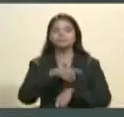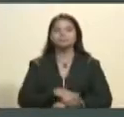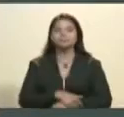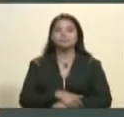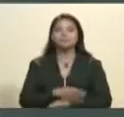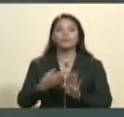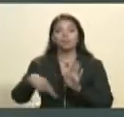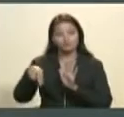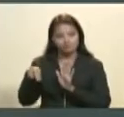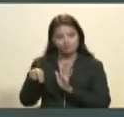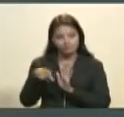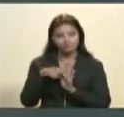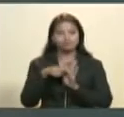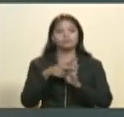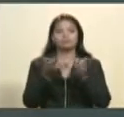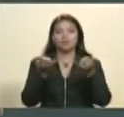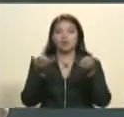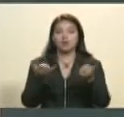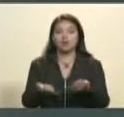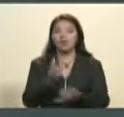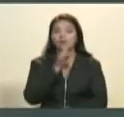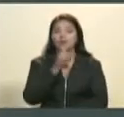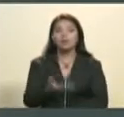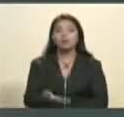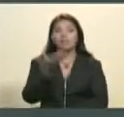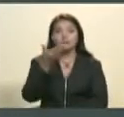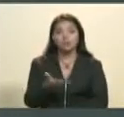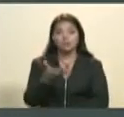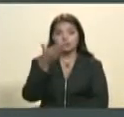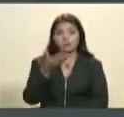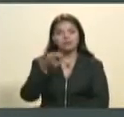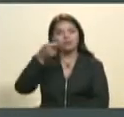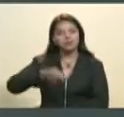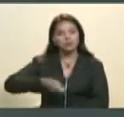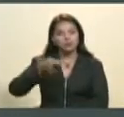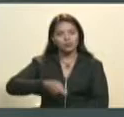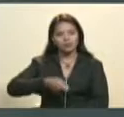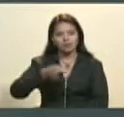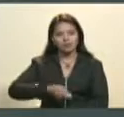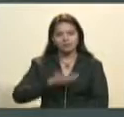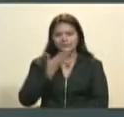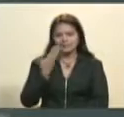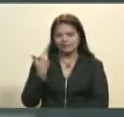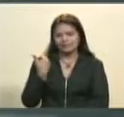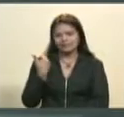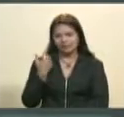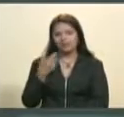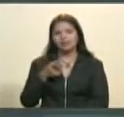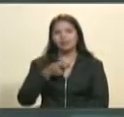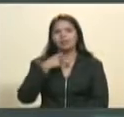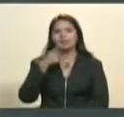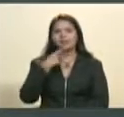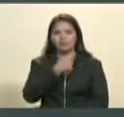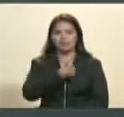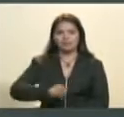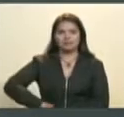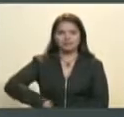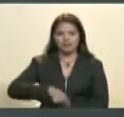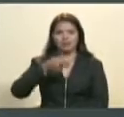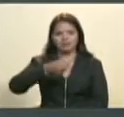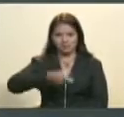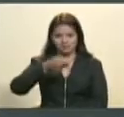Intentemos reponer en este momento información importante que se ha generado desde el Tribunal Supremo de Justicia. Hace minutos, declaraciones del presidente de